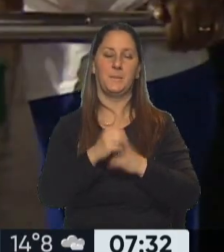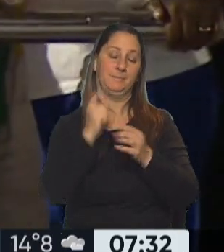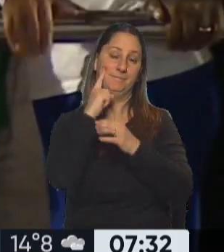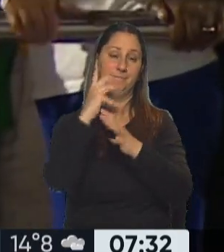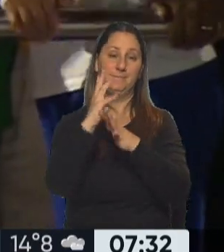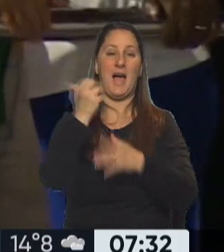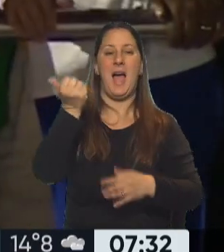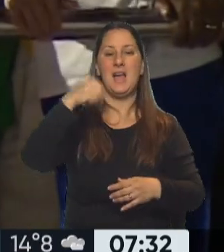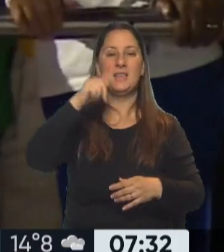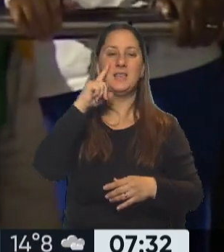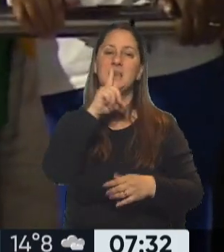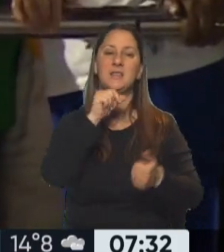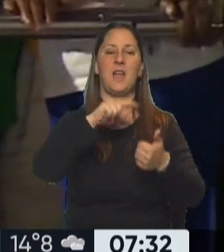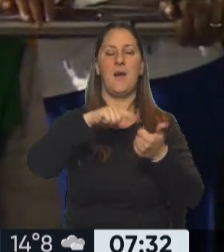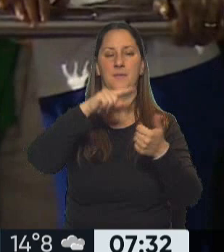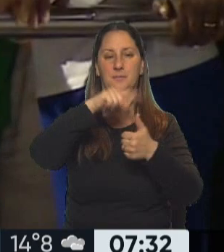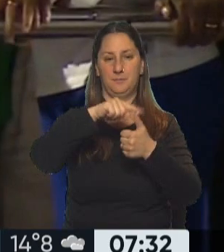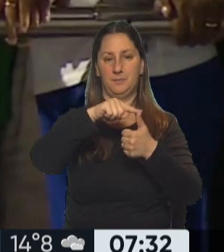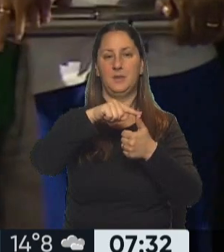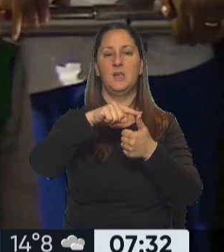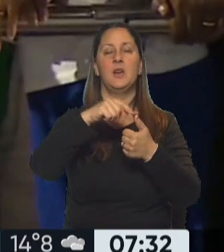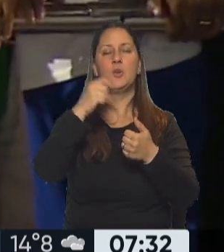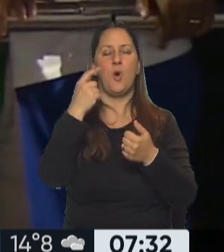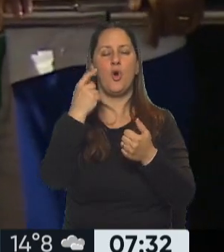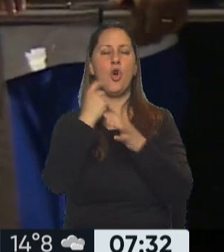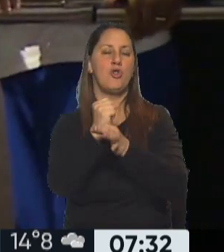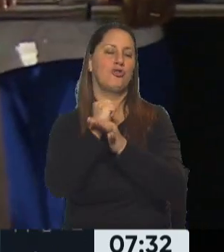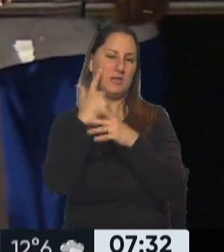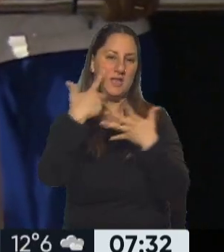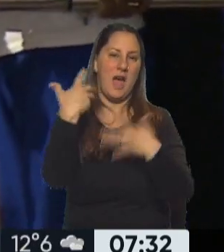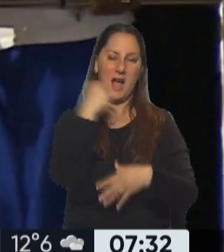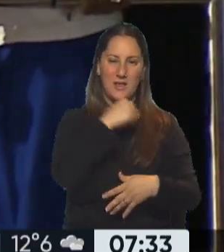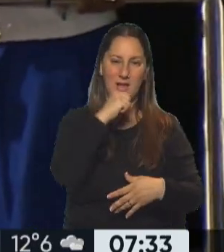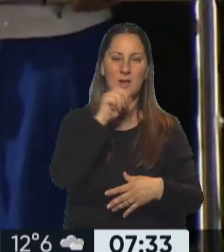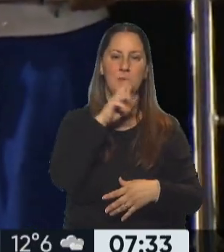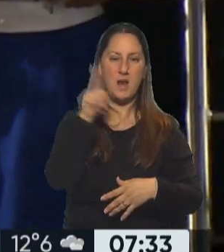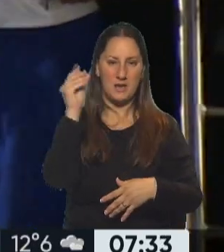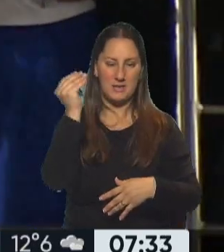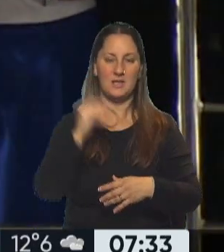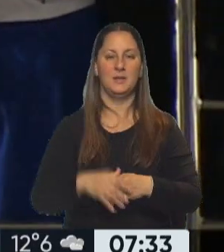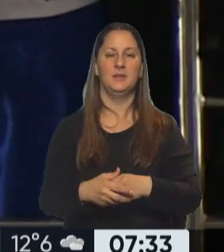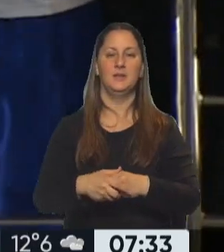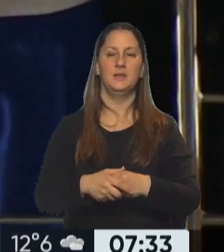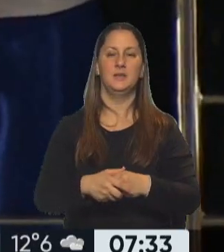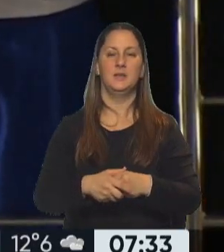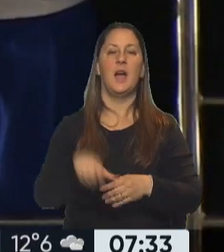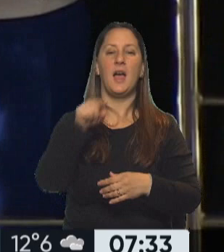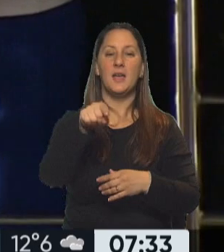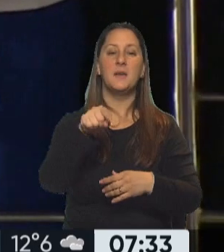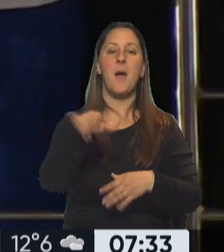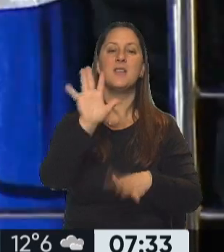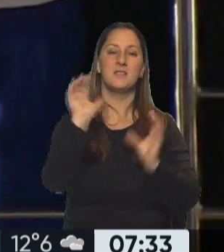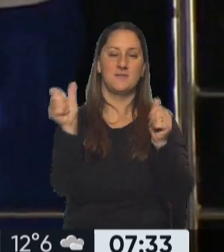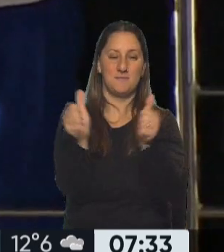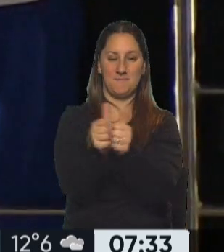la superestrella pop Anita, María Bethania, que no es una estrella pop, sino una de las grandes cantantes brasileñas. Más allá de eso, la que estuvo